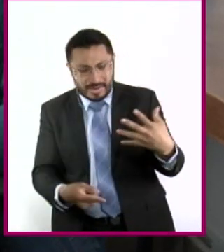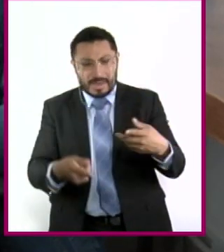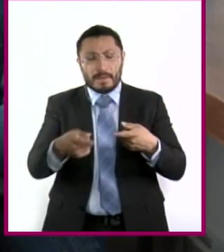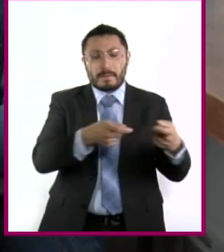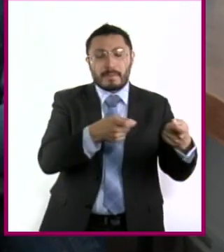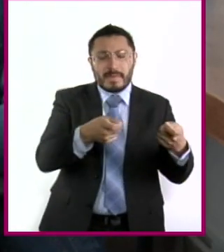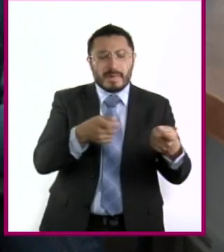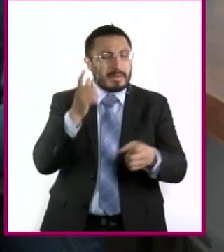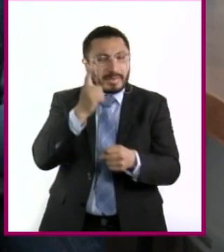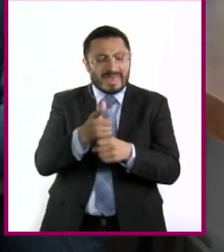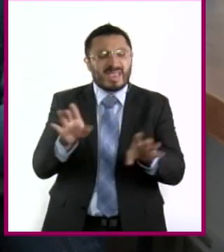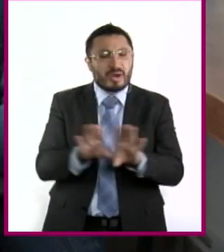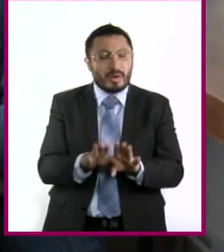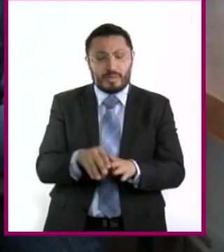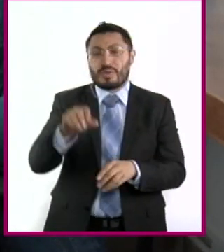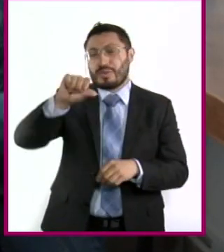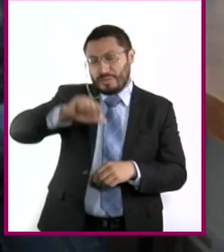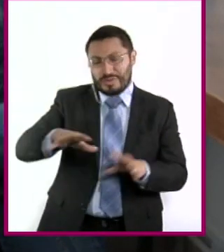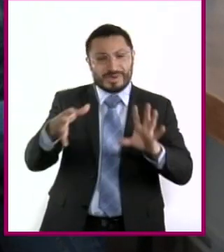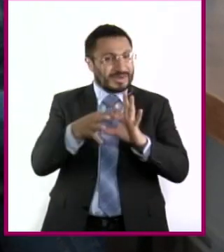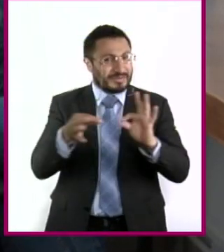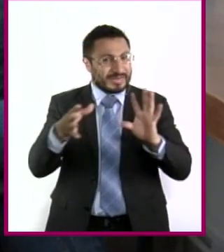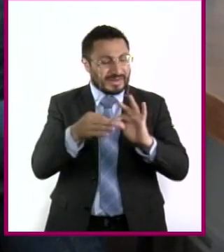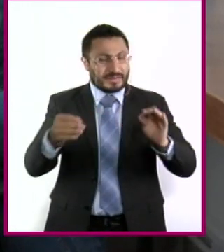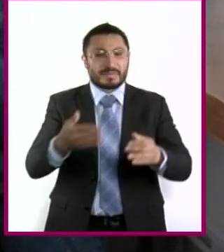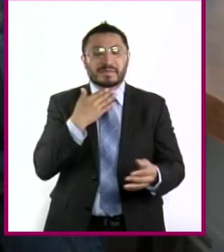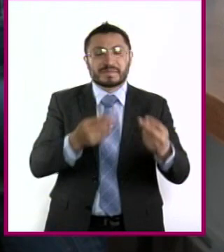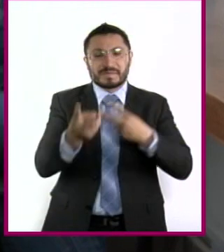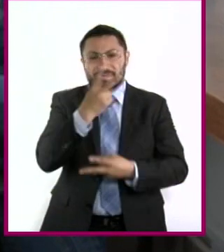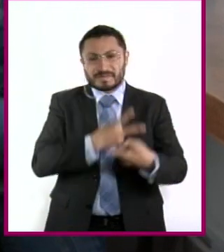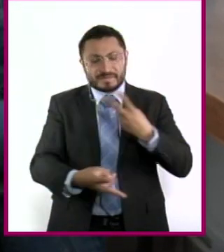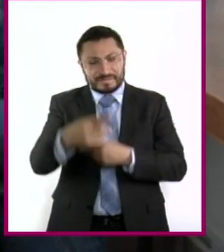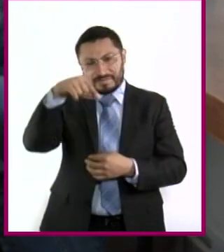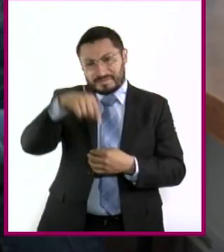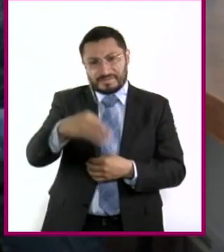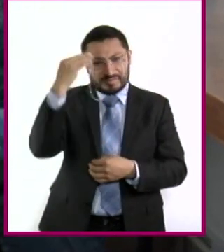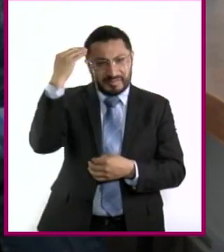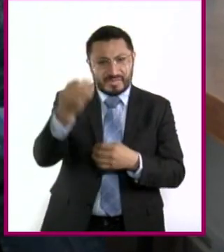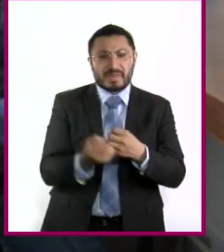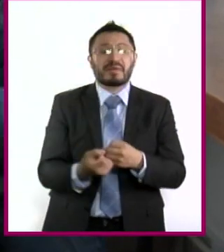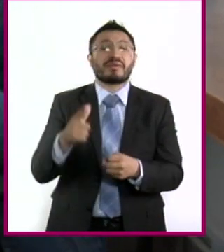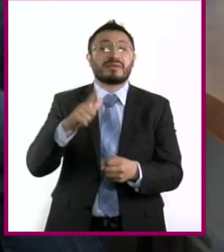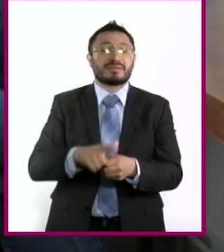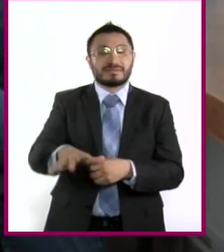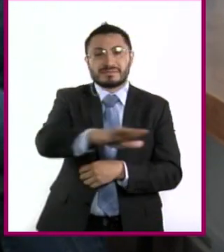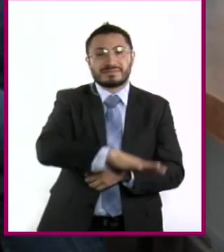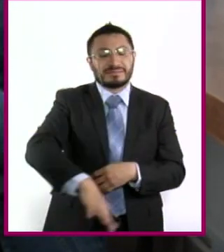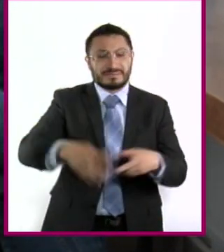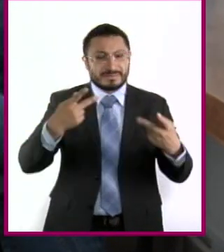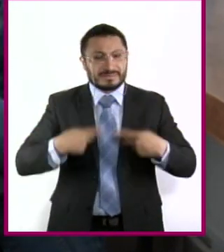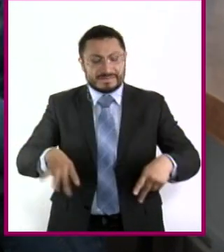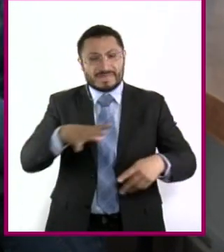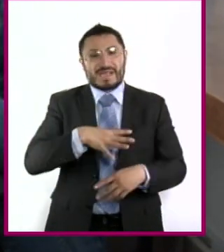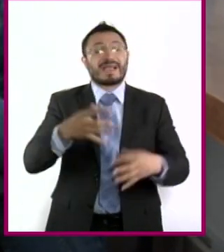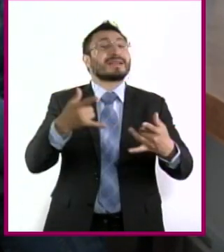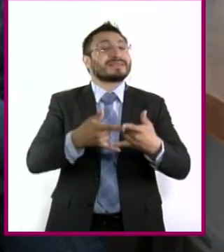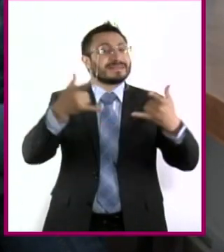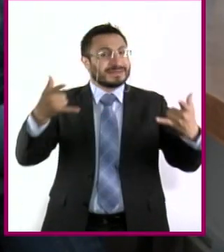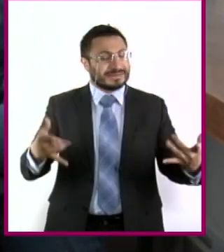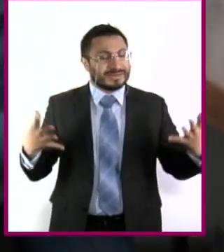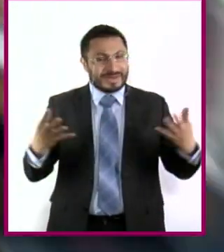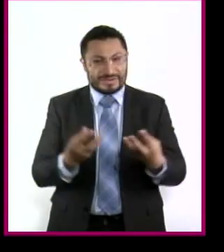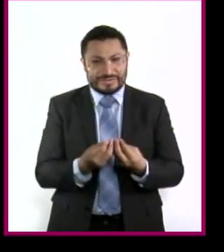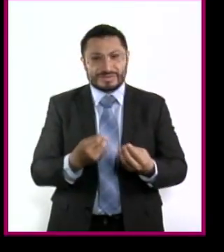De esto y más hablaremos hoy. ¡Acompáñanos! Bienvenidas y bienvenidos a Nuestro Tiempo Social, donde la sociedad tiene sentido y la hacemos